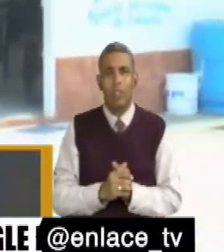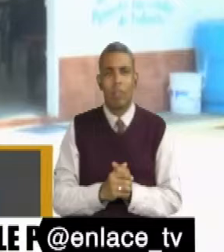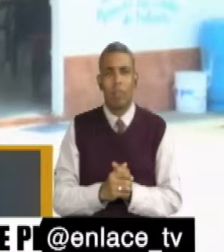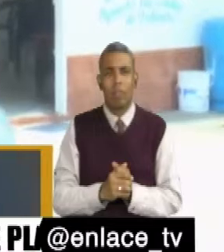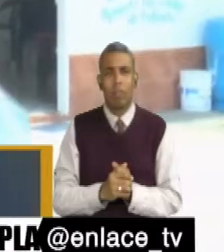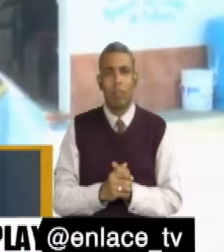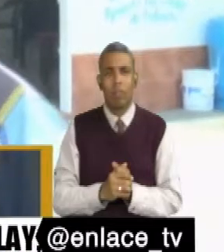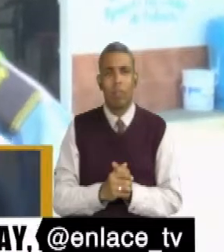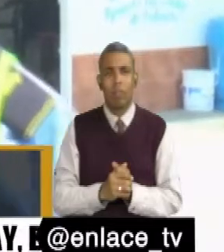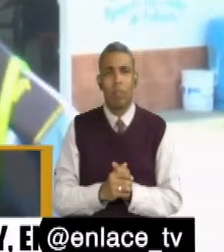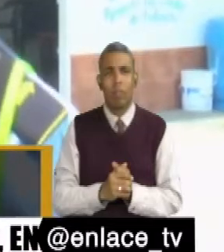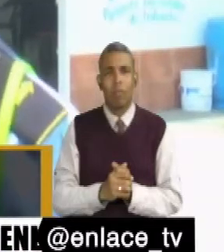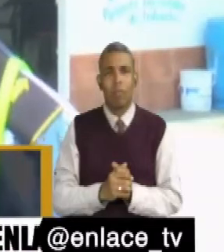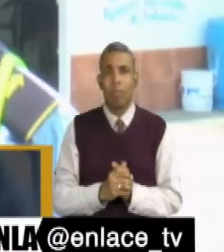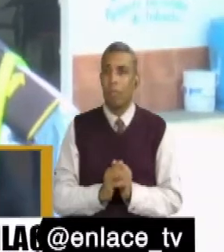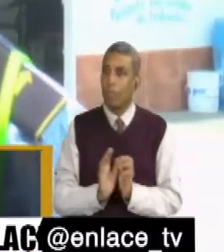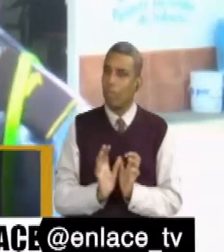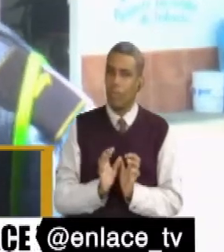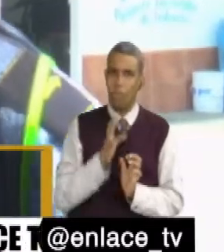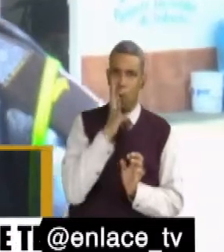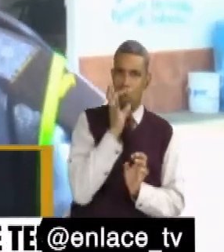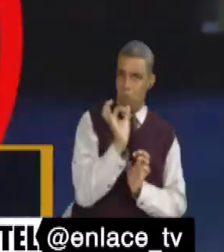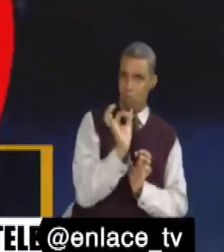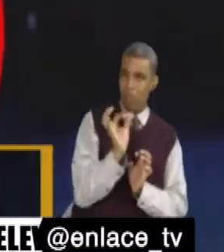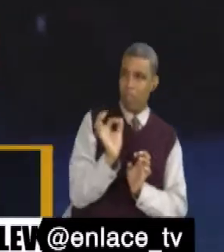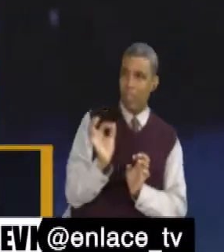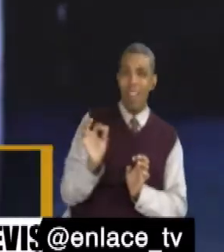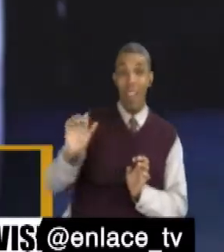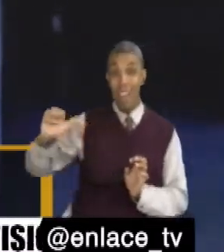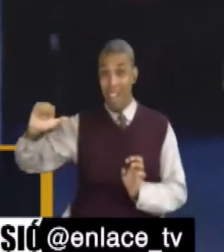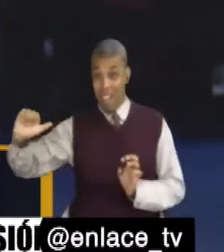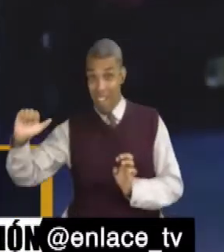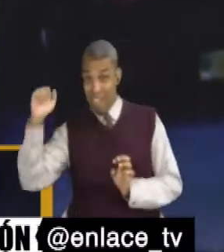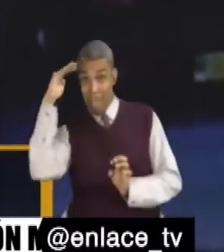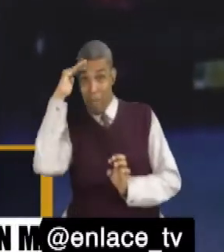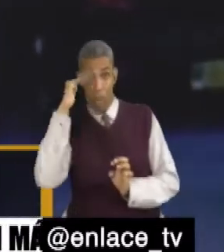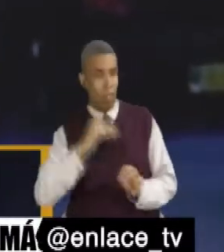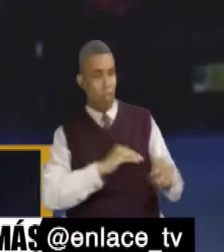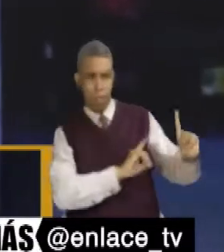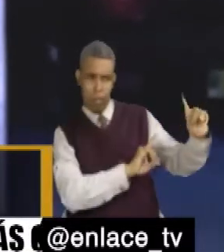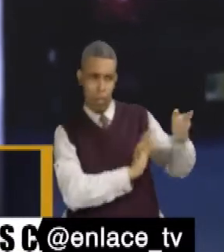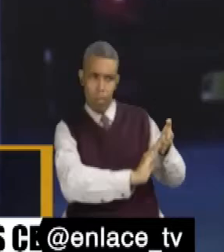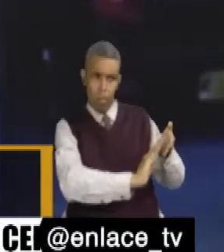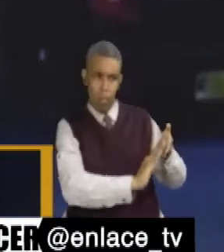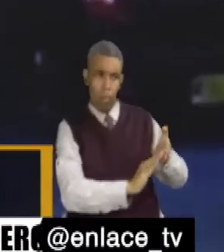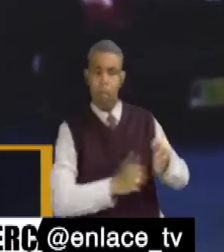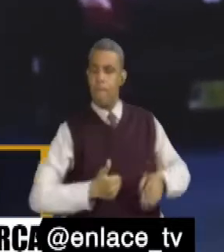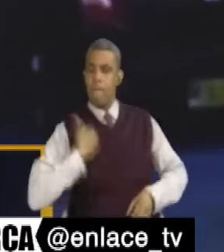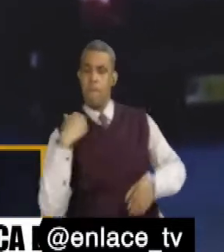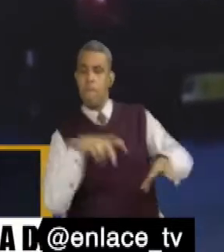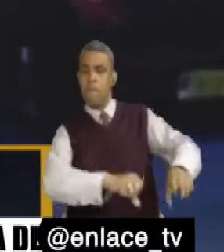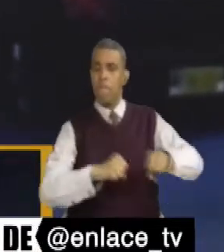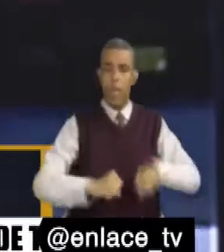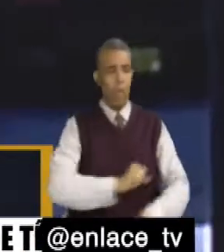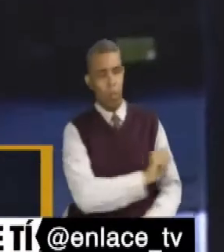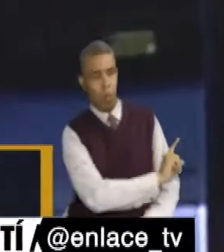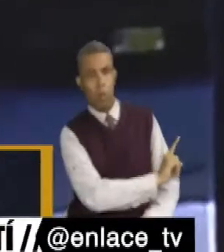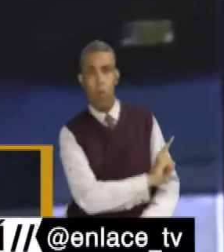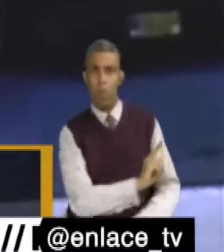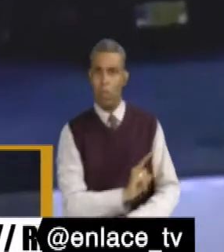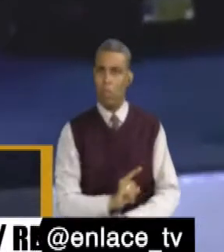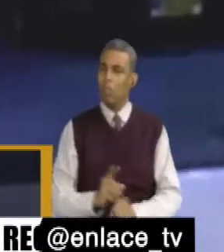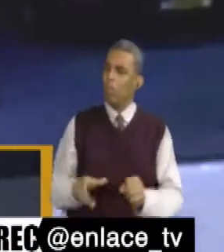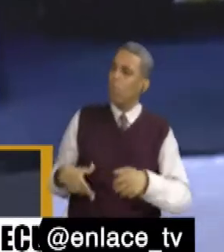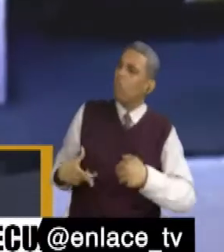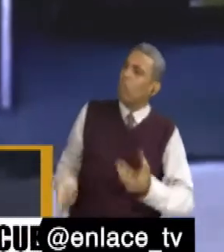pues es una femenina, la cual está haciendo un requerimiento a uno de los conductores que viene infringiendo la norma, como era el caso